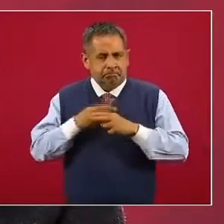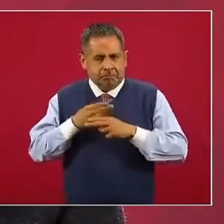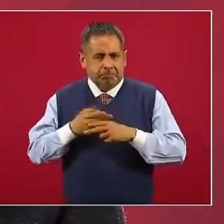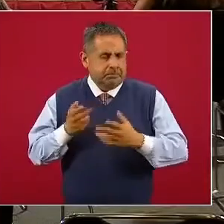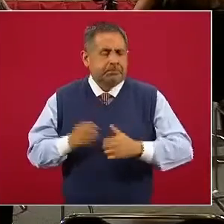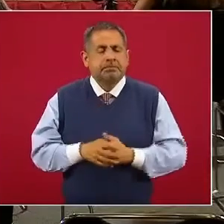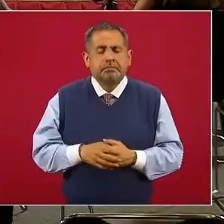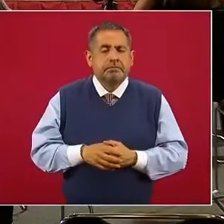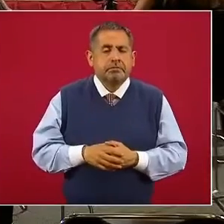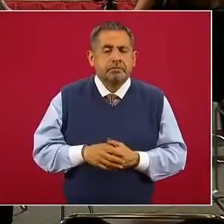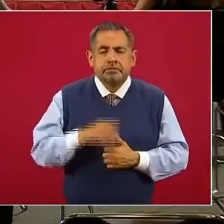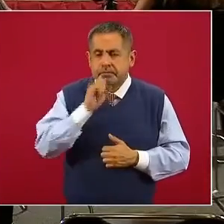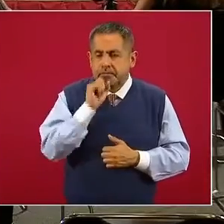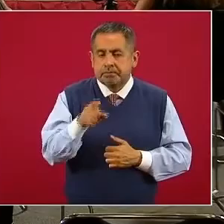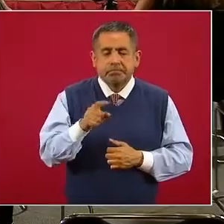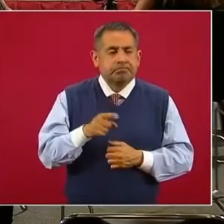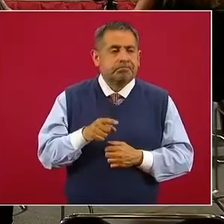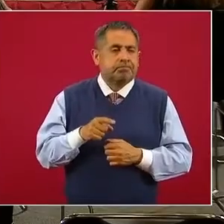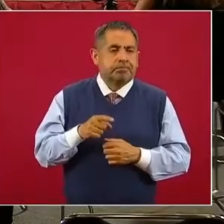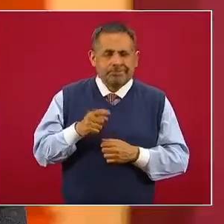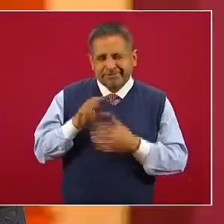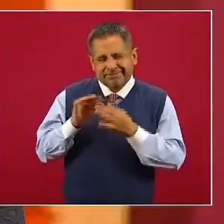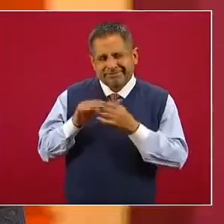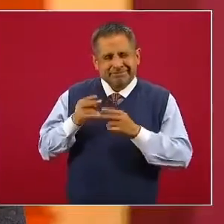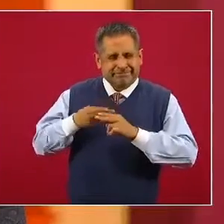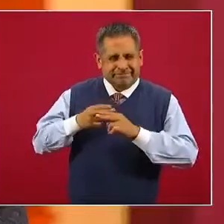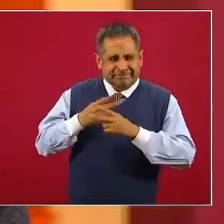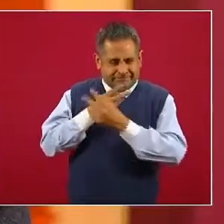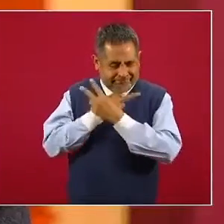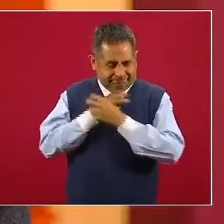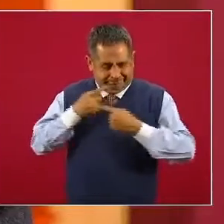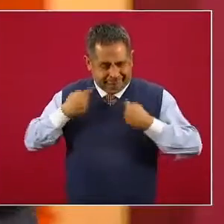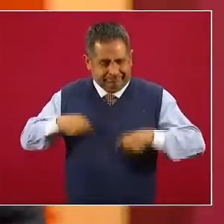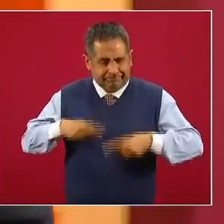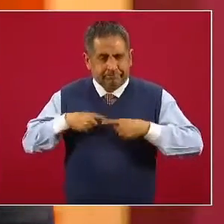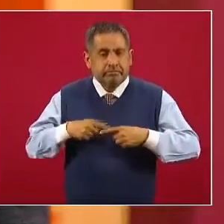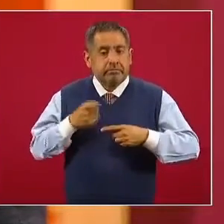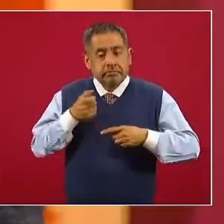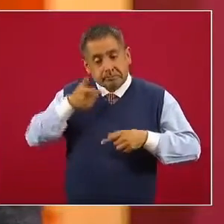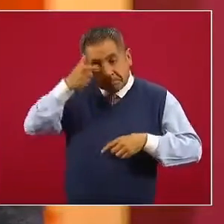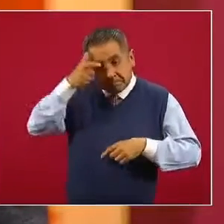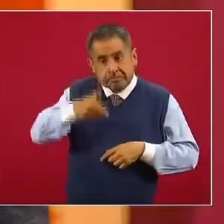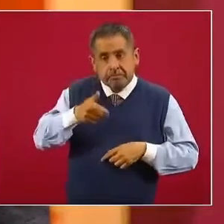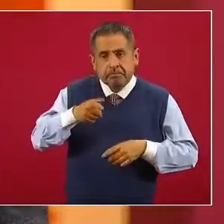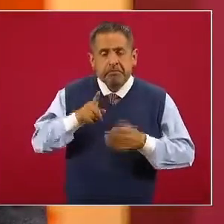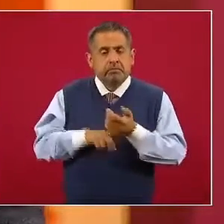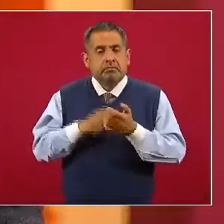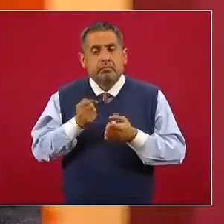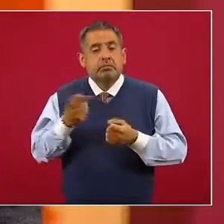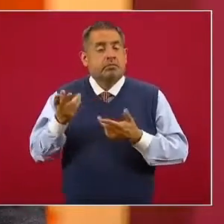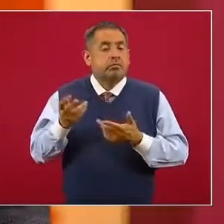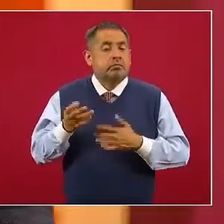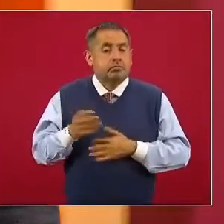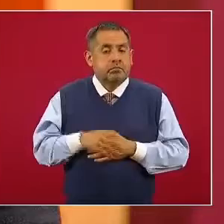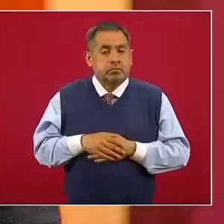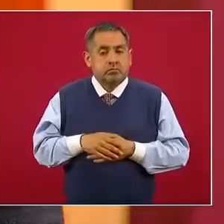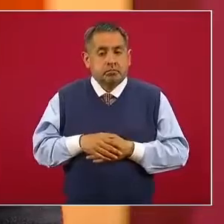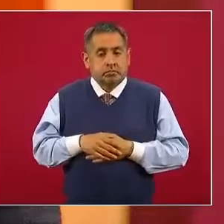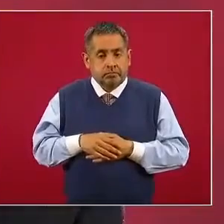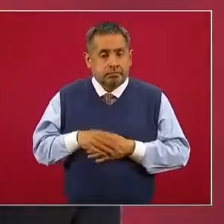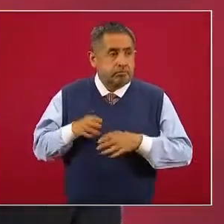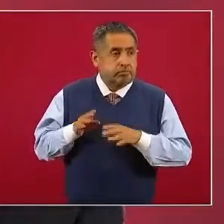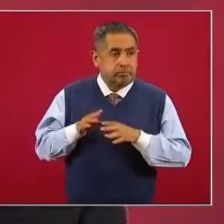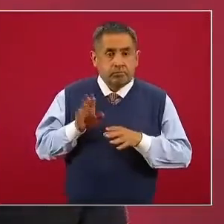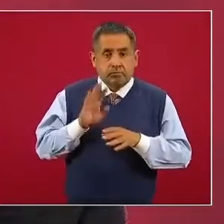ha observado que algunos procesos del organismo, procesos celulares de alta recambio celular y